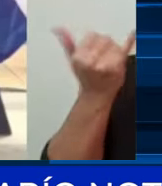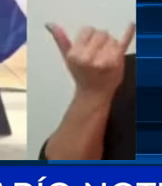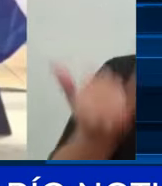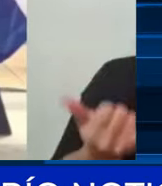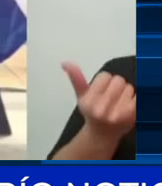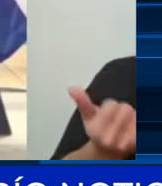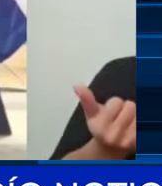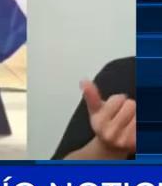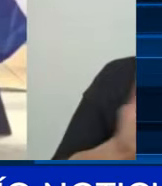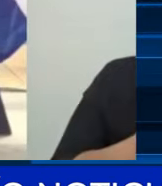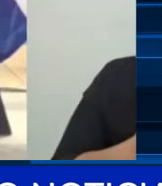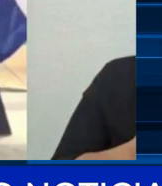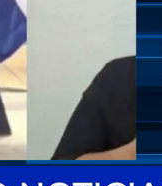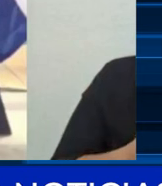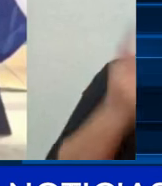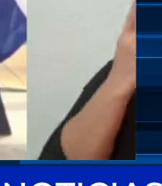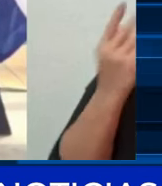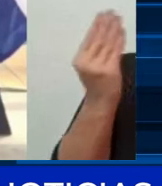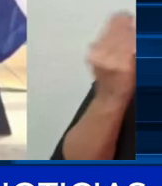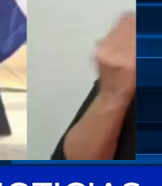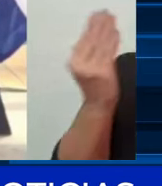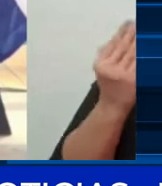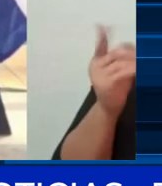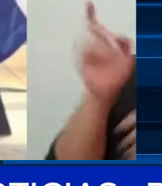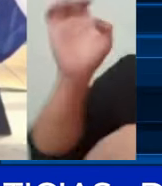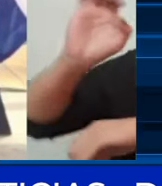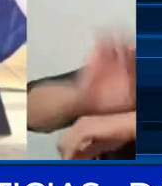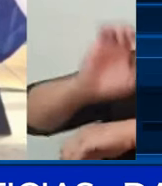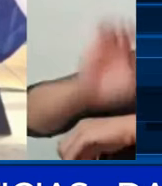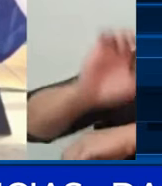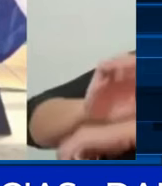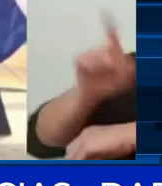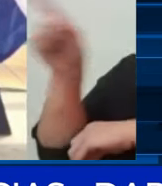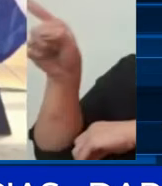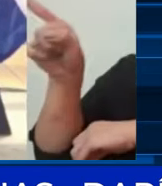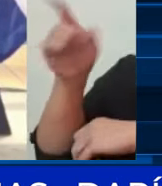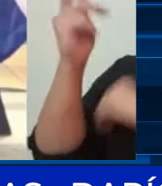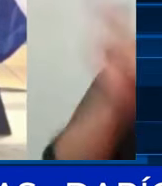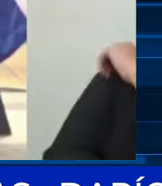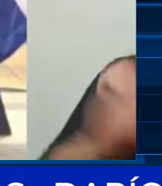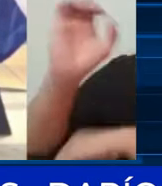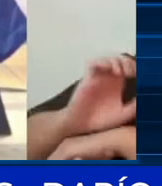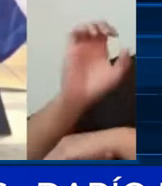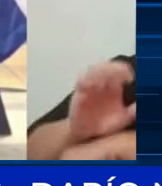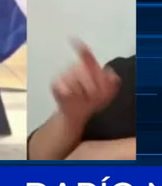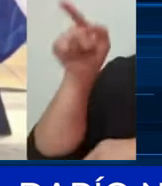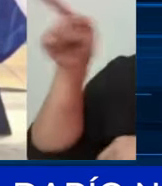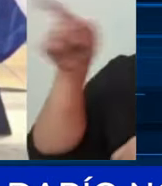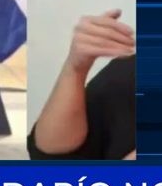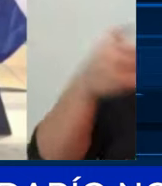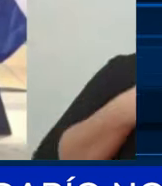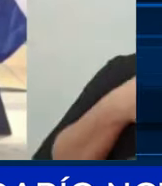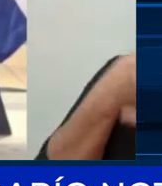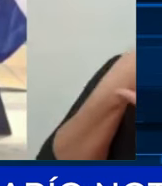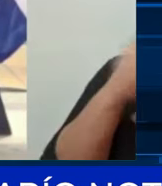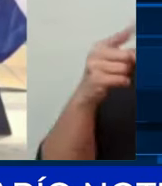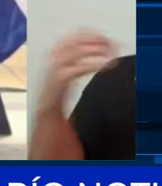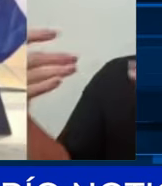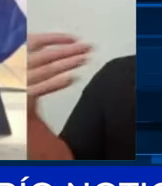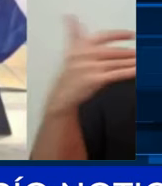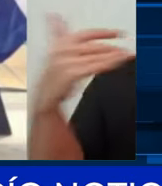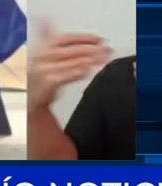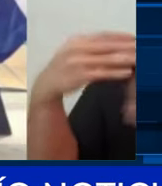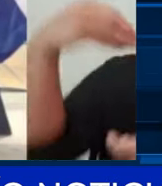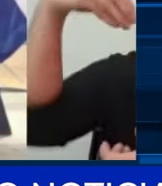Ecuador, donde hay declaración de estado de guerra interna con los